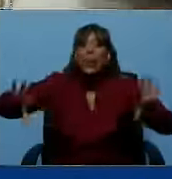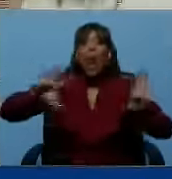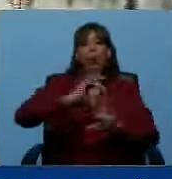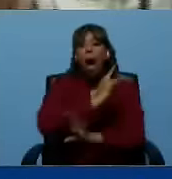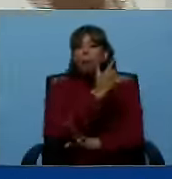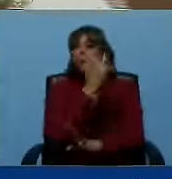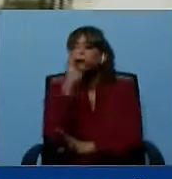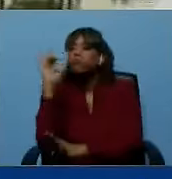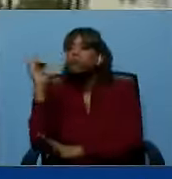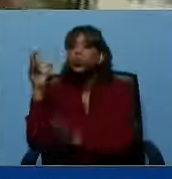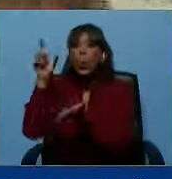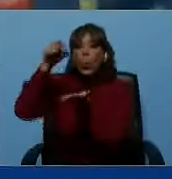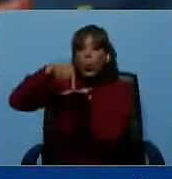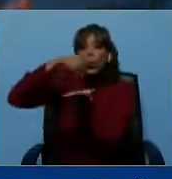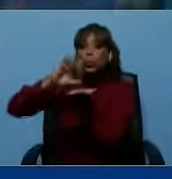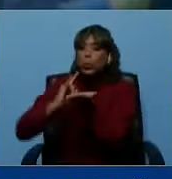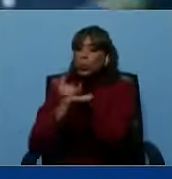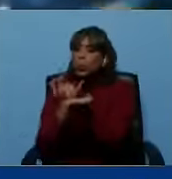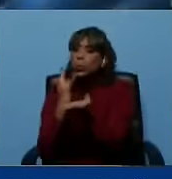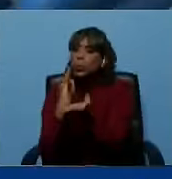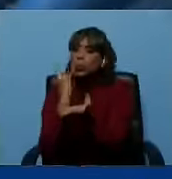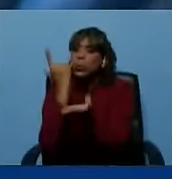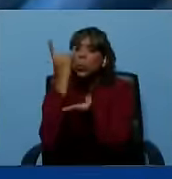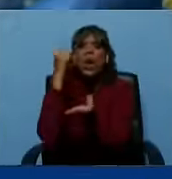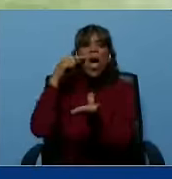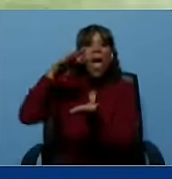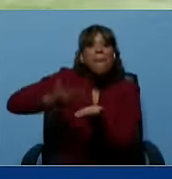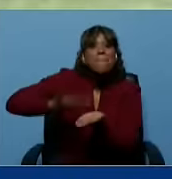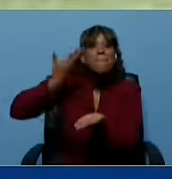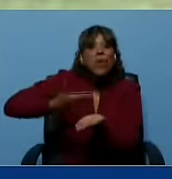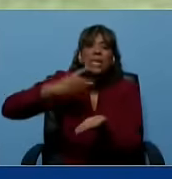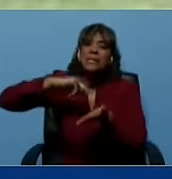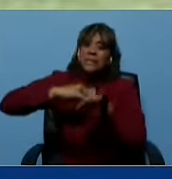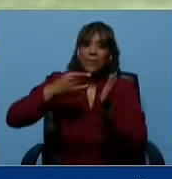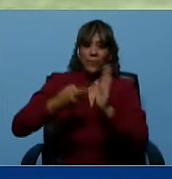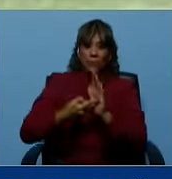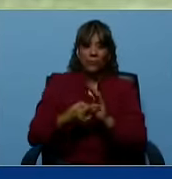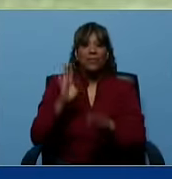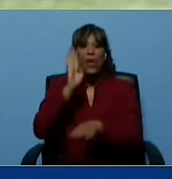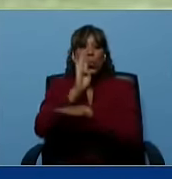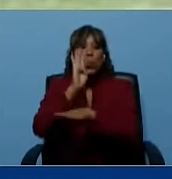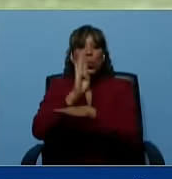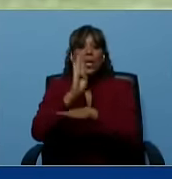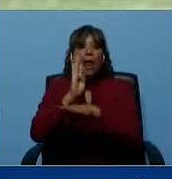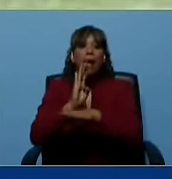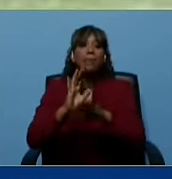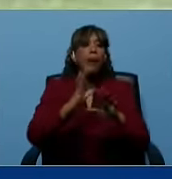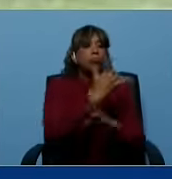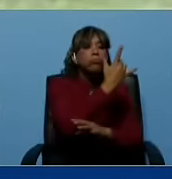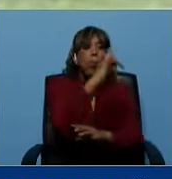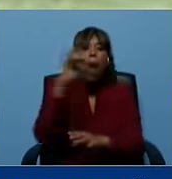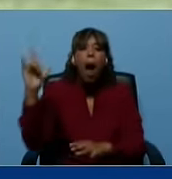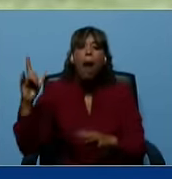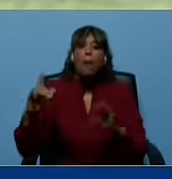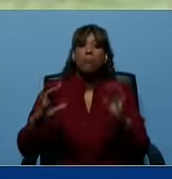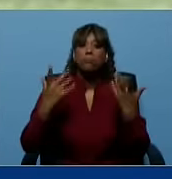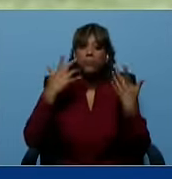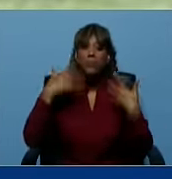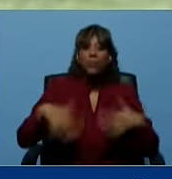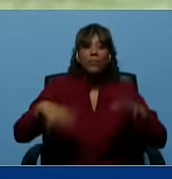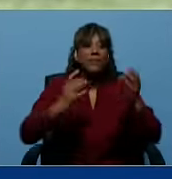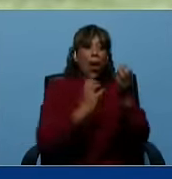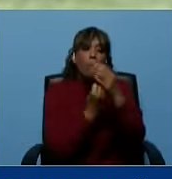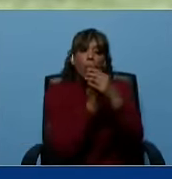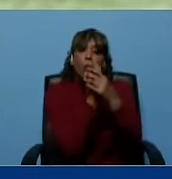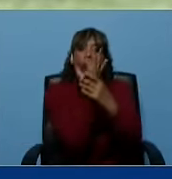empezar a inculcar a nuestros niños, niñas, jóvenes, lo que significa el cuidado de la naturaleza, de los árboles, de las